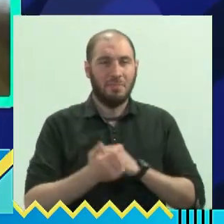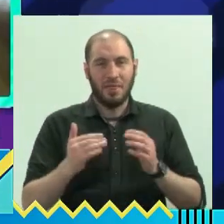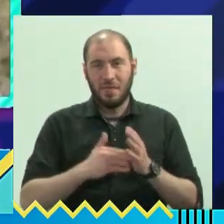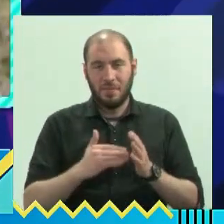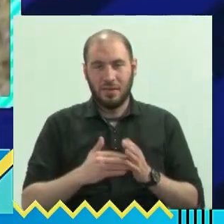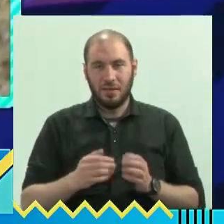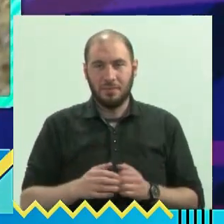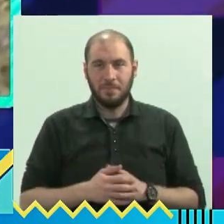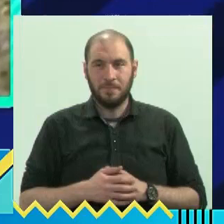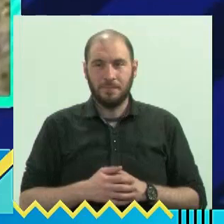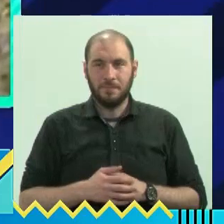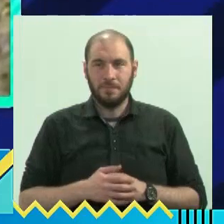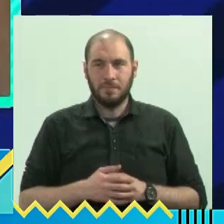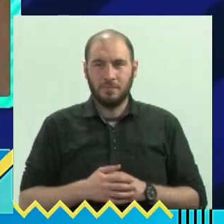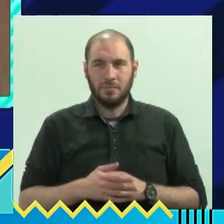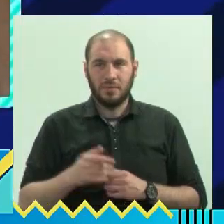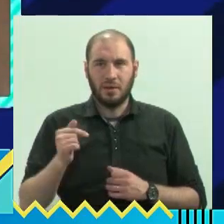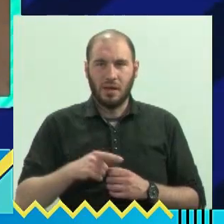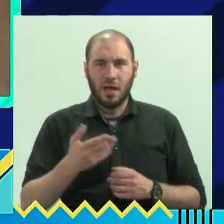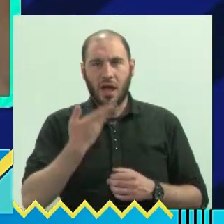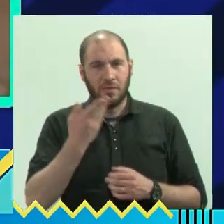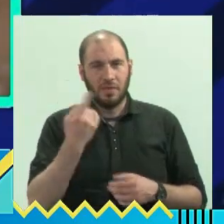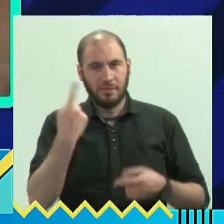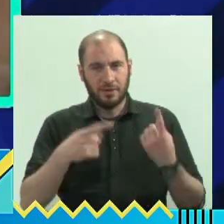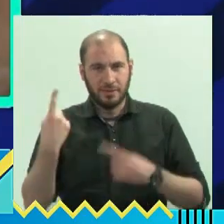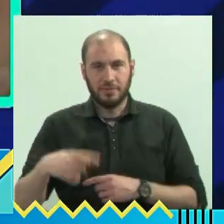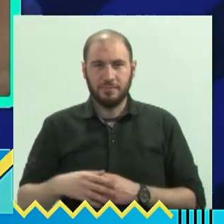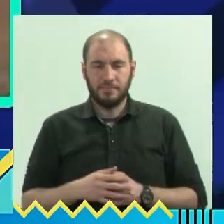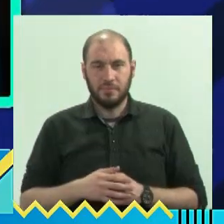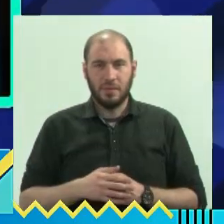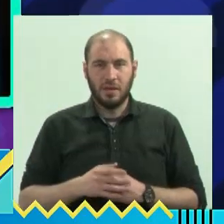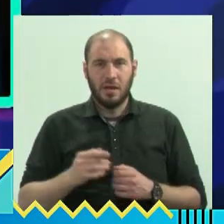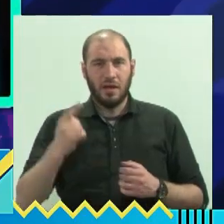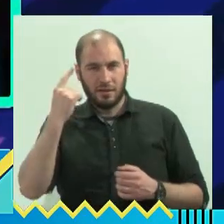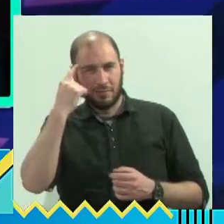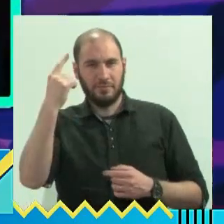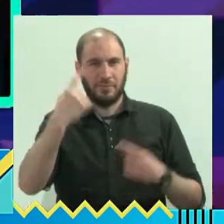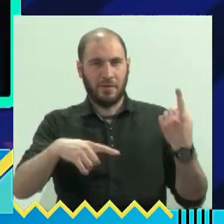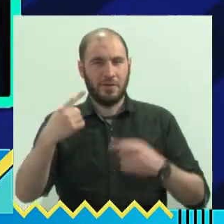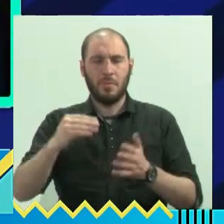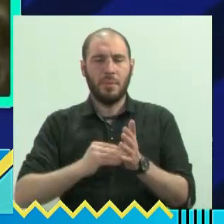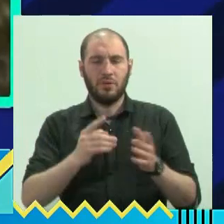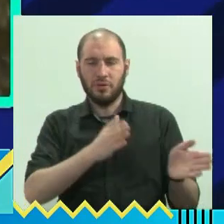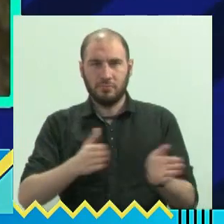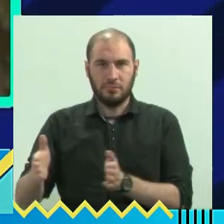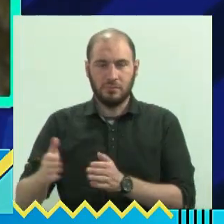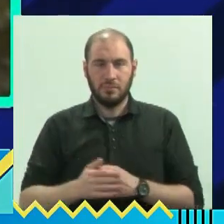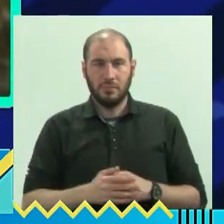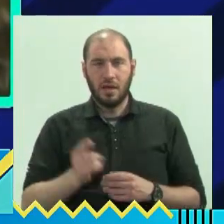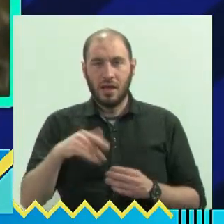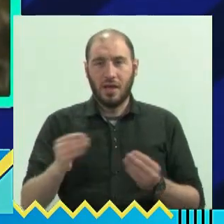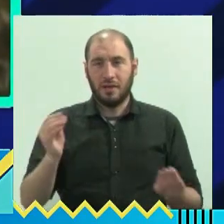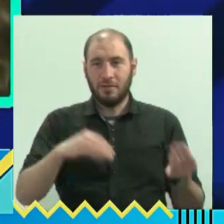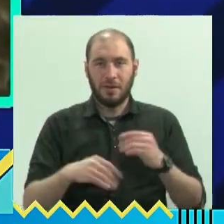luz, digamos, de los distintos discursos, distintos imaginarios de cada momento histórico, ¿no? Se le pueden ir introduciendo y se